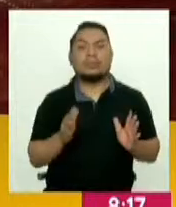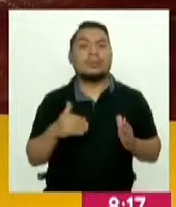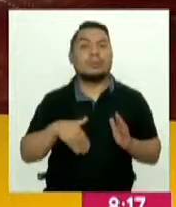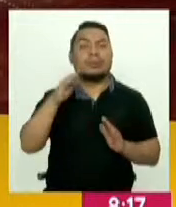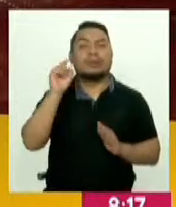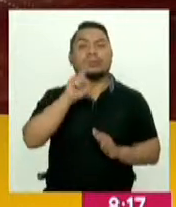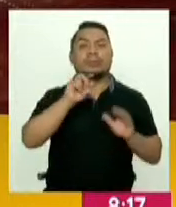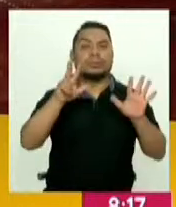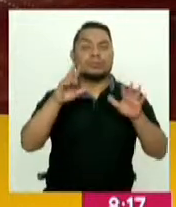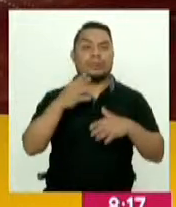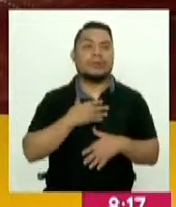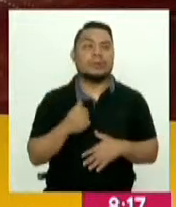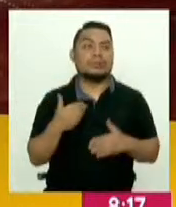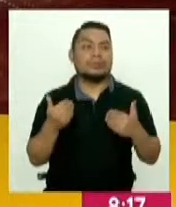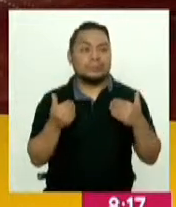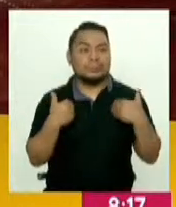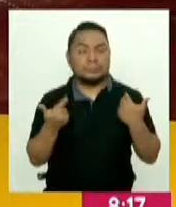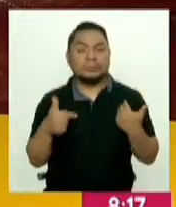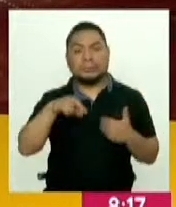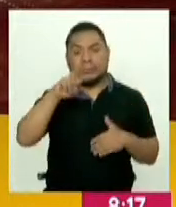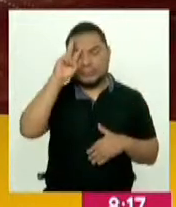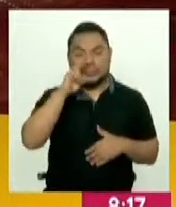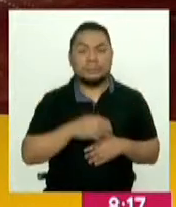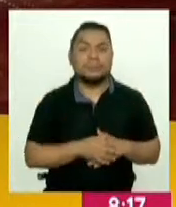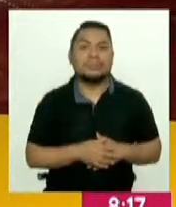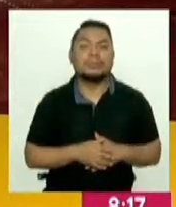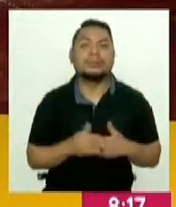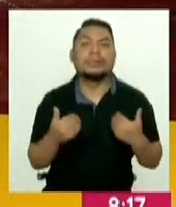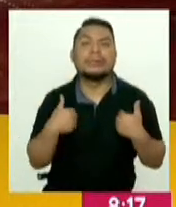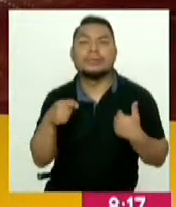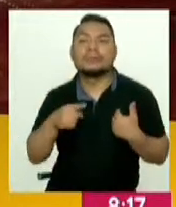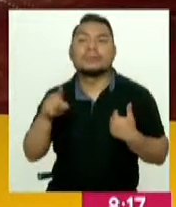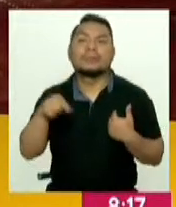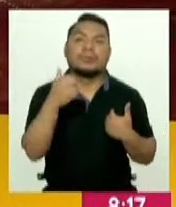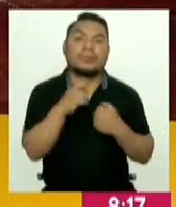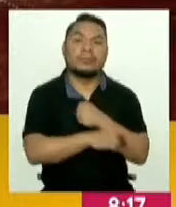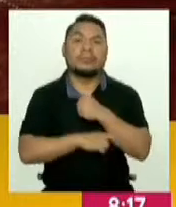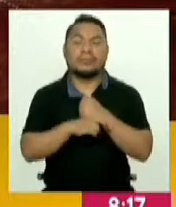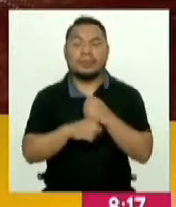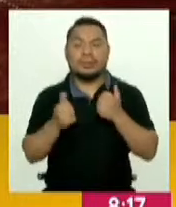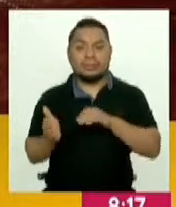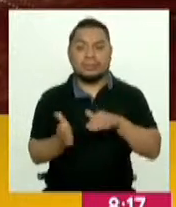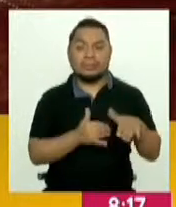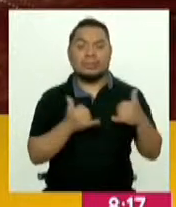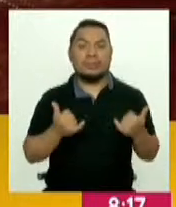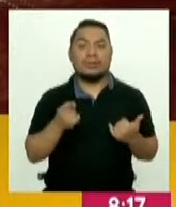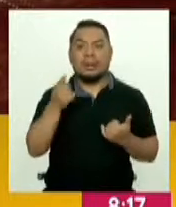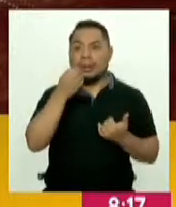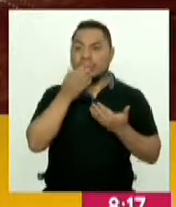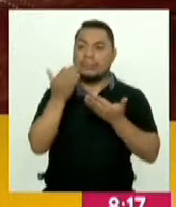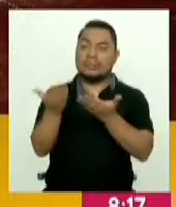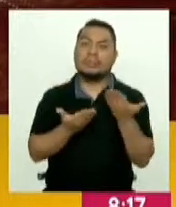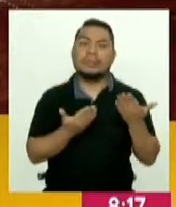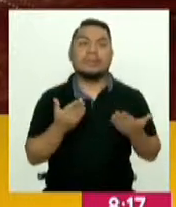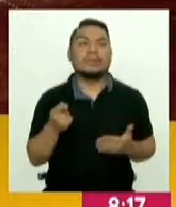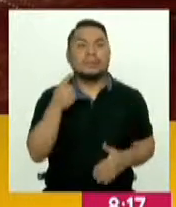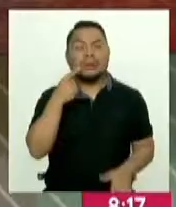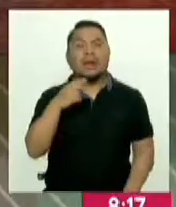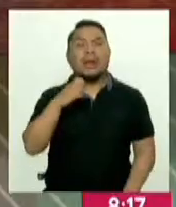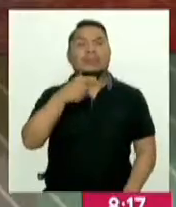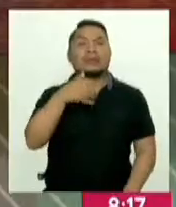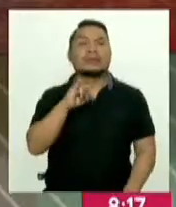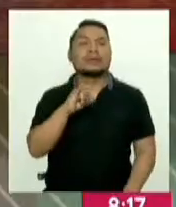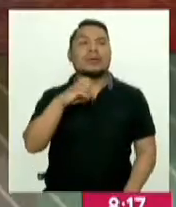mayores de 18 años tenemos en el Perú y también en el extranjero. Muy bien, vamos a darle la bienvenida a nuestro invitado, está Percy